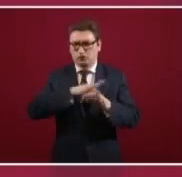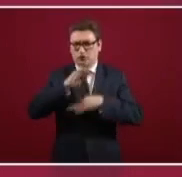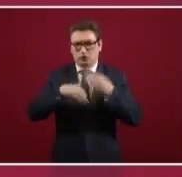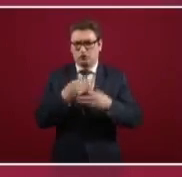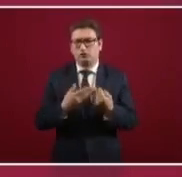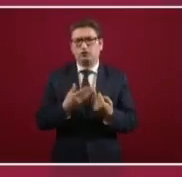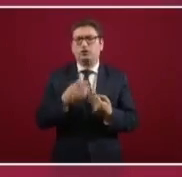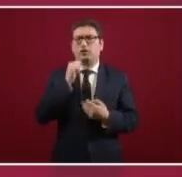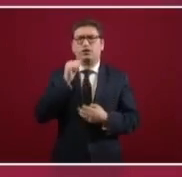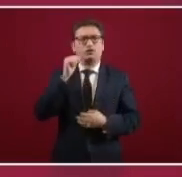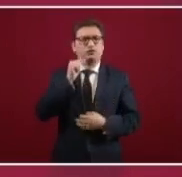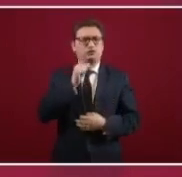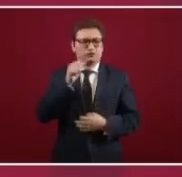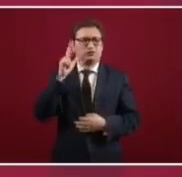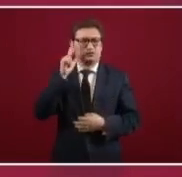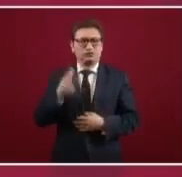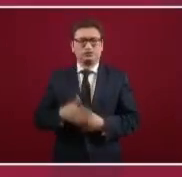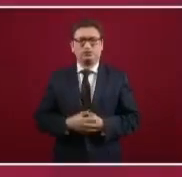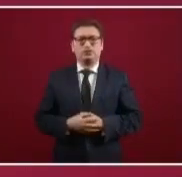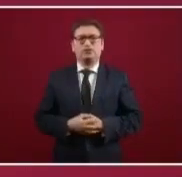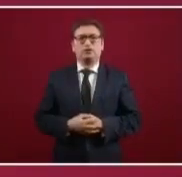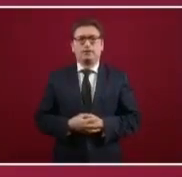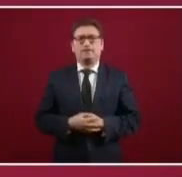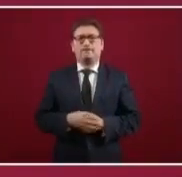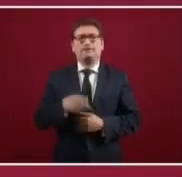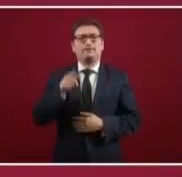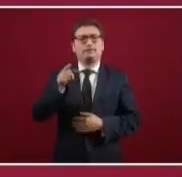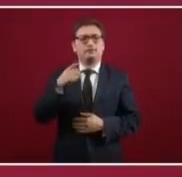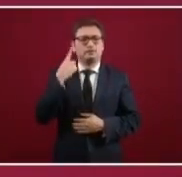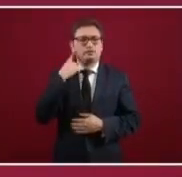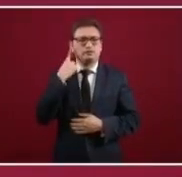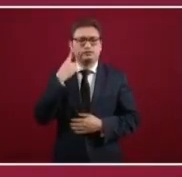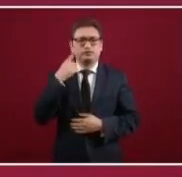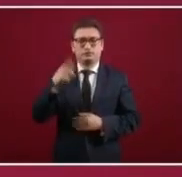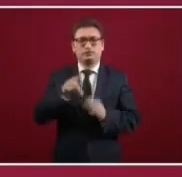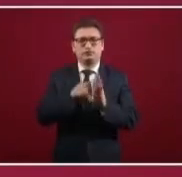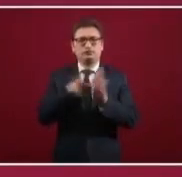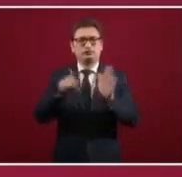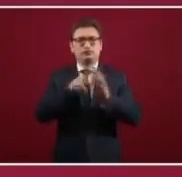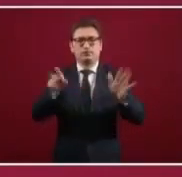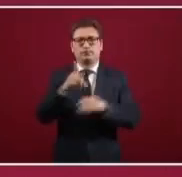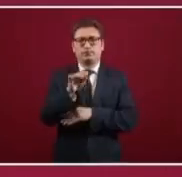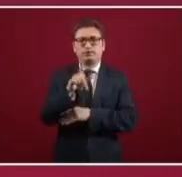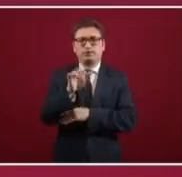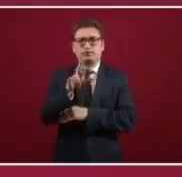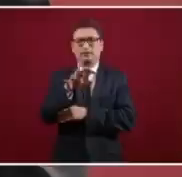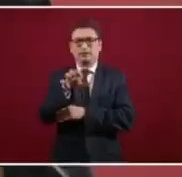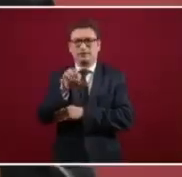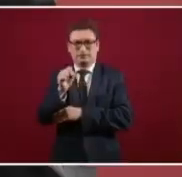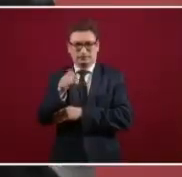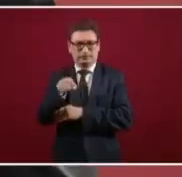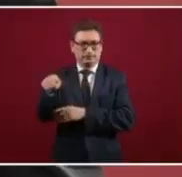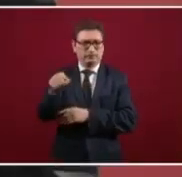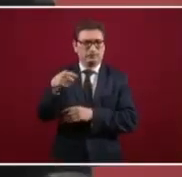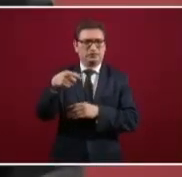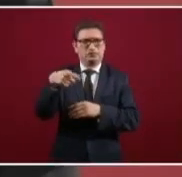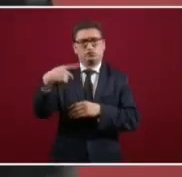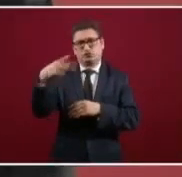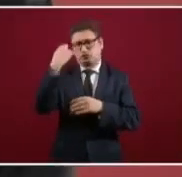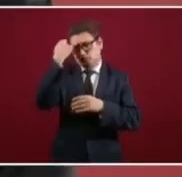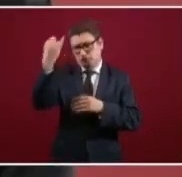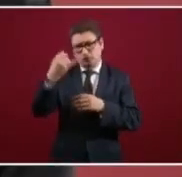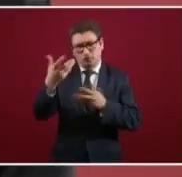ayer o antier y salió lo de la presa de pilares que son de estas posturas que